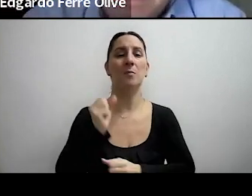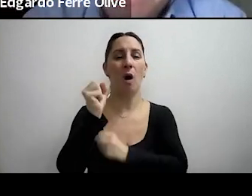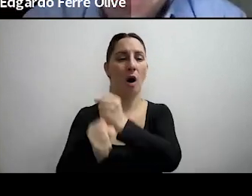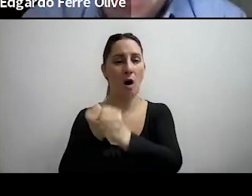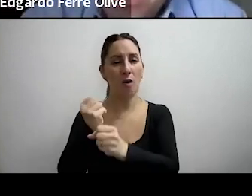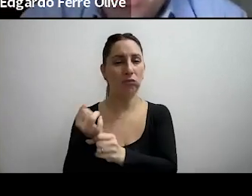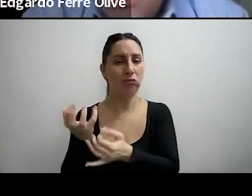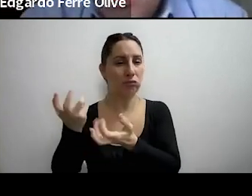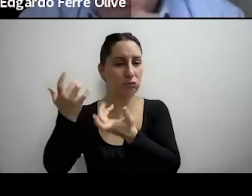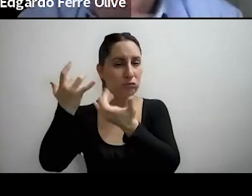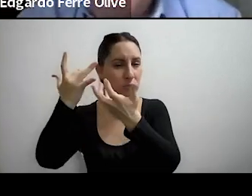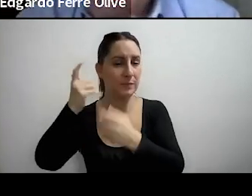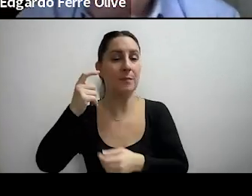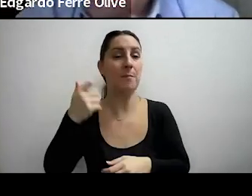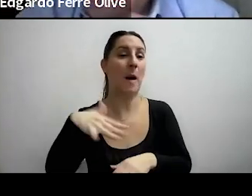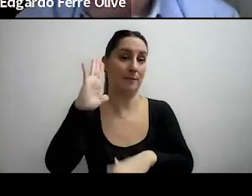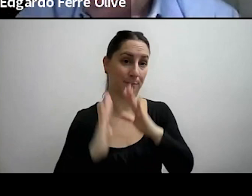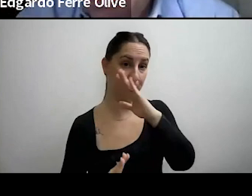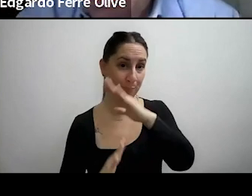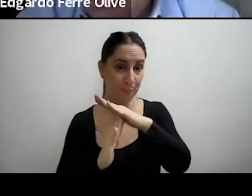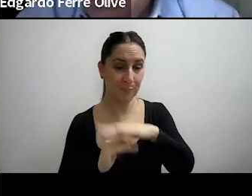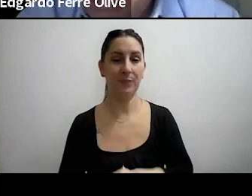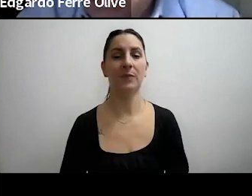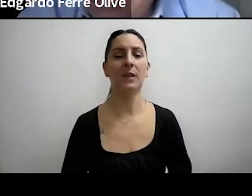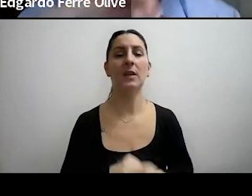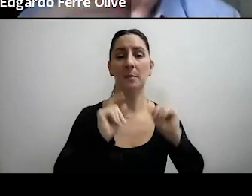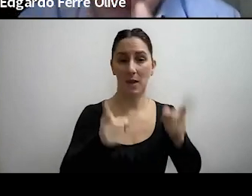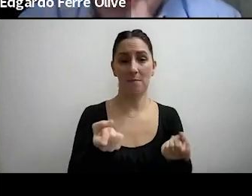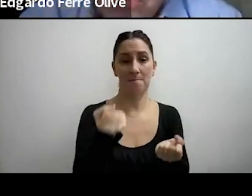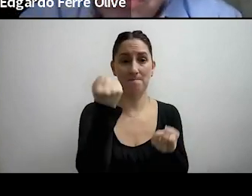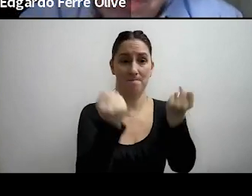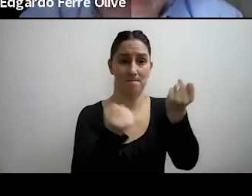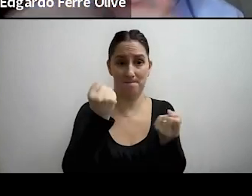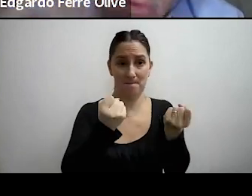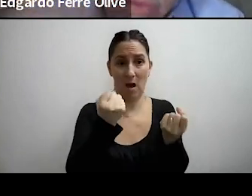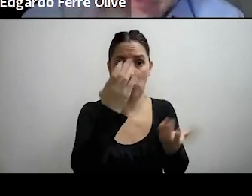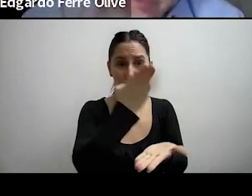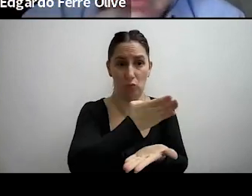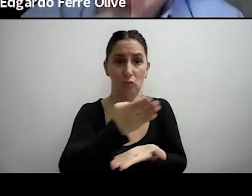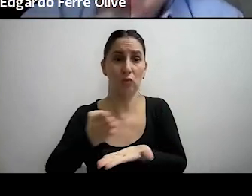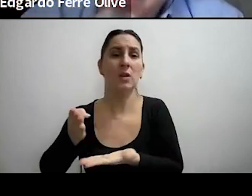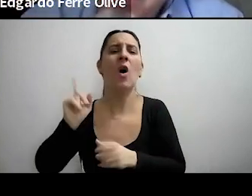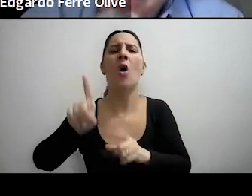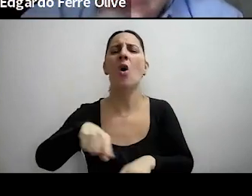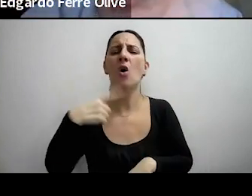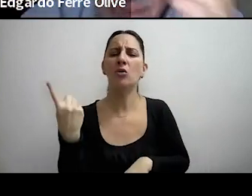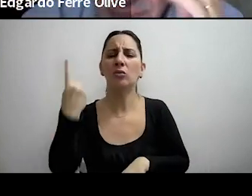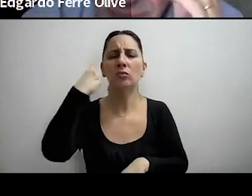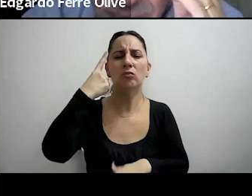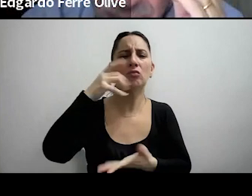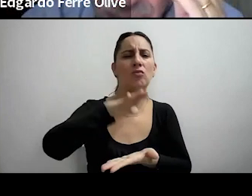central. Otro, el aspecto de los vehículos, el tratamiento de los vehículos, y en otros conceptos relacionados,